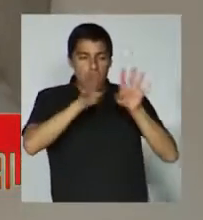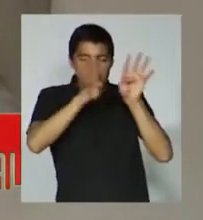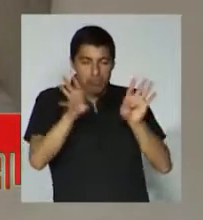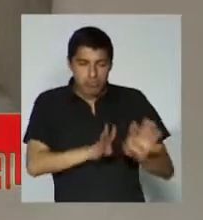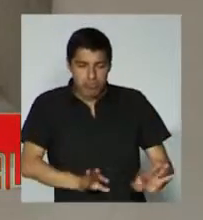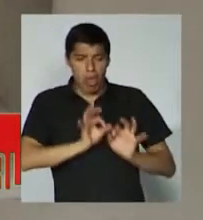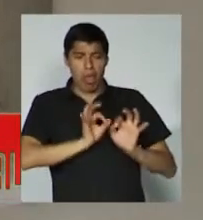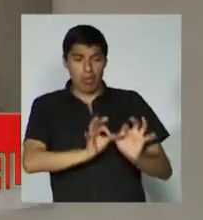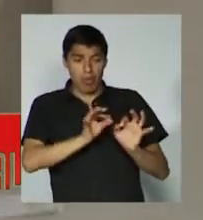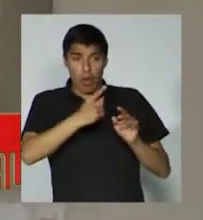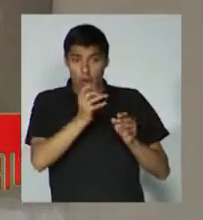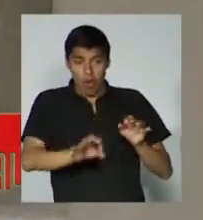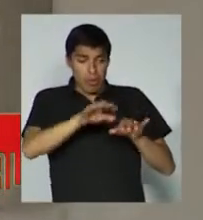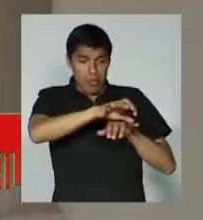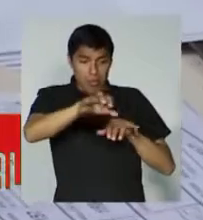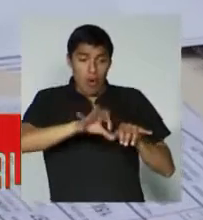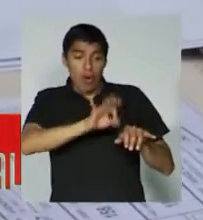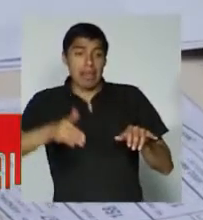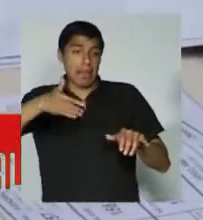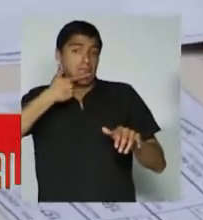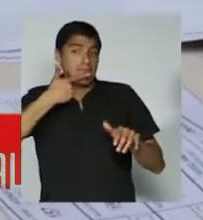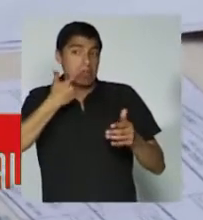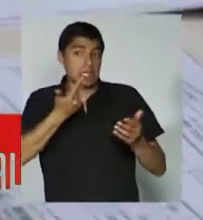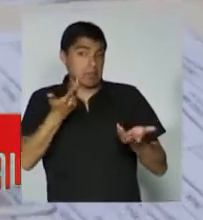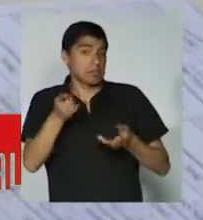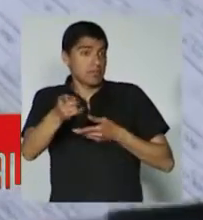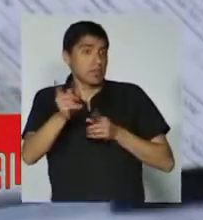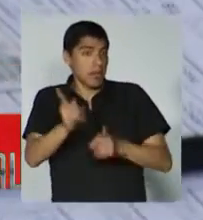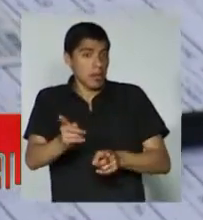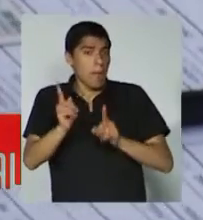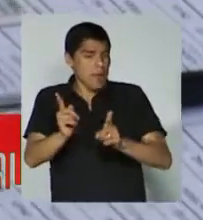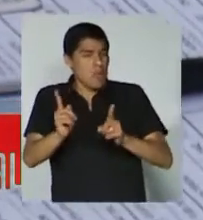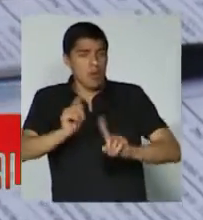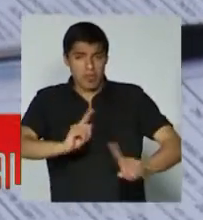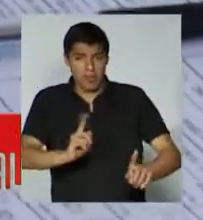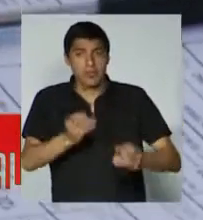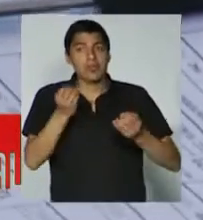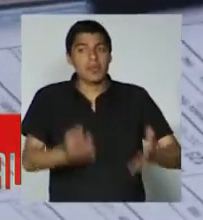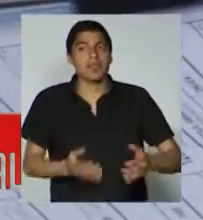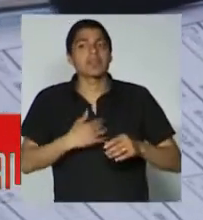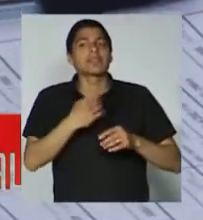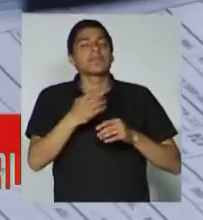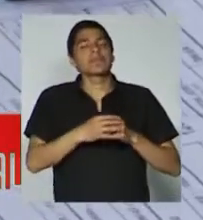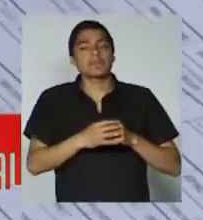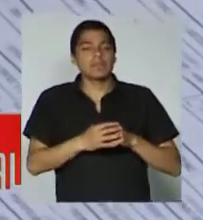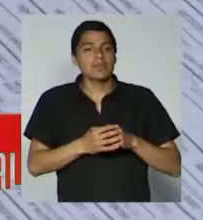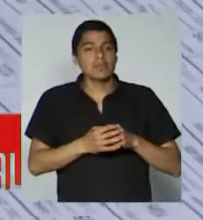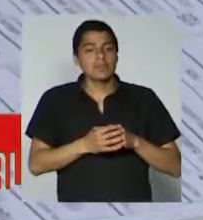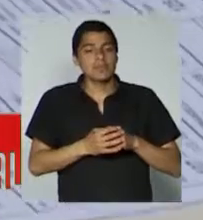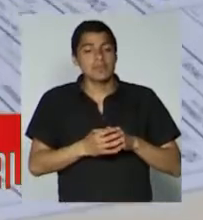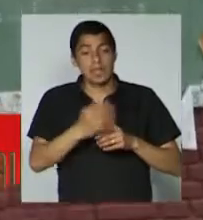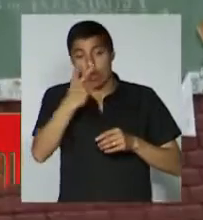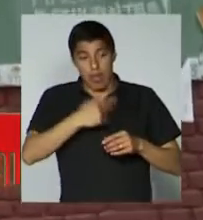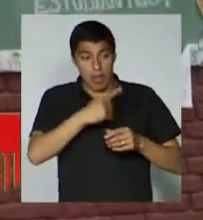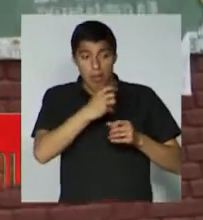estructuras territoriales, etcétera, o el de Massa mismo, el uno. Sergio Massa pasa lo mismo, ¿no? Pasa lo mismo. El Stolbizer tiene fuerza en provincia